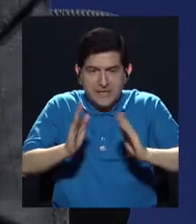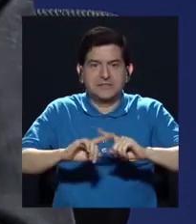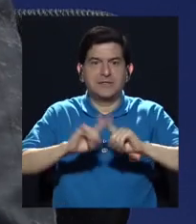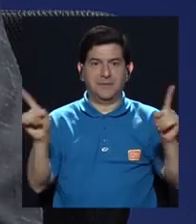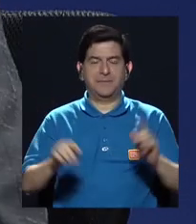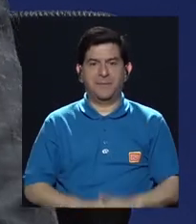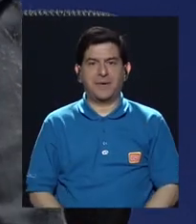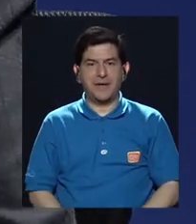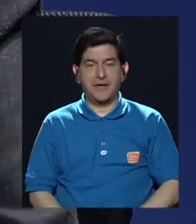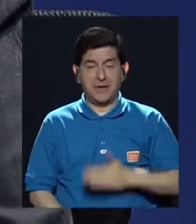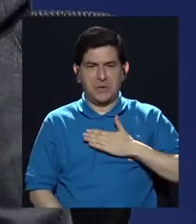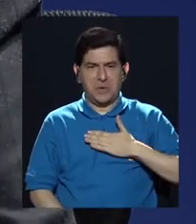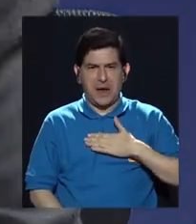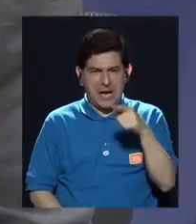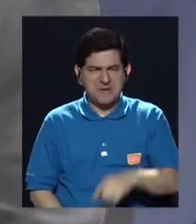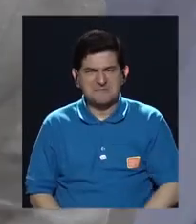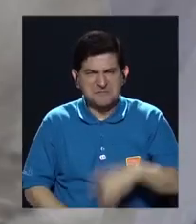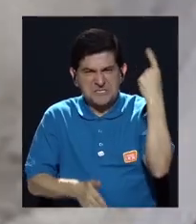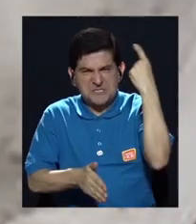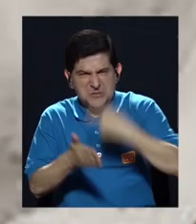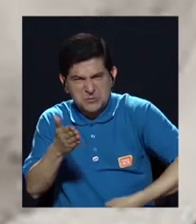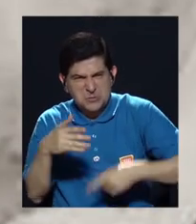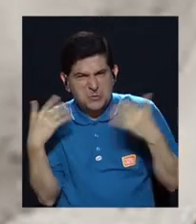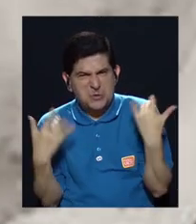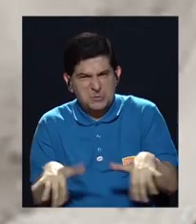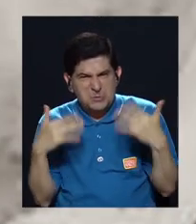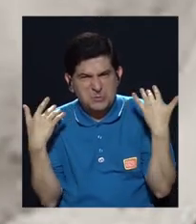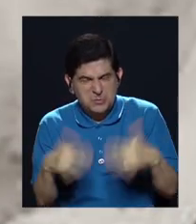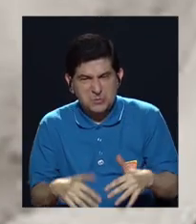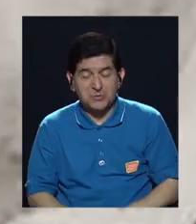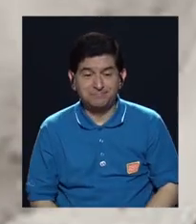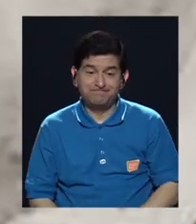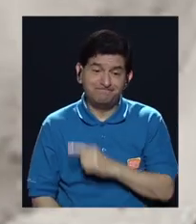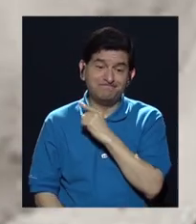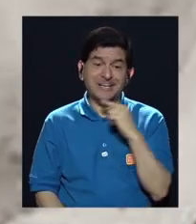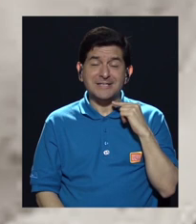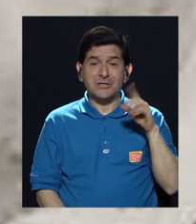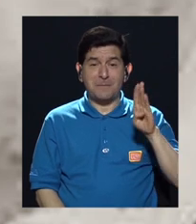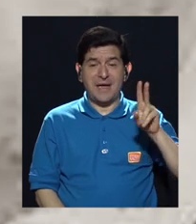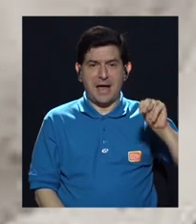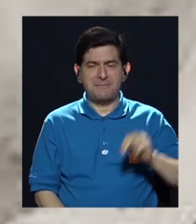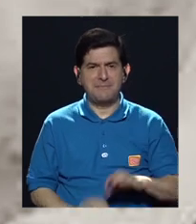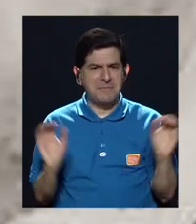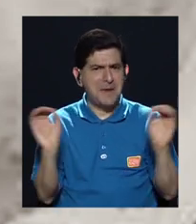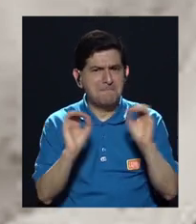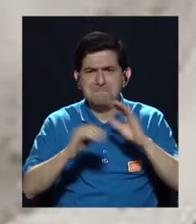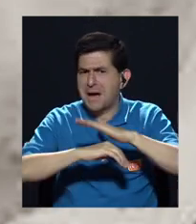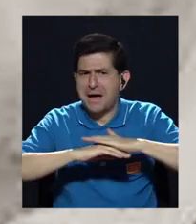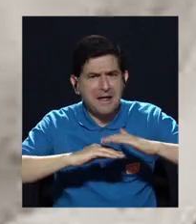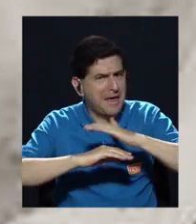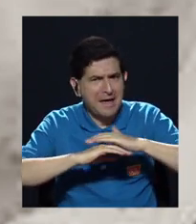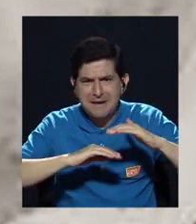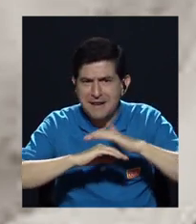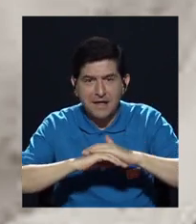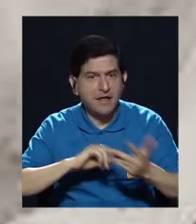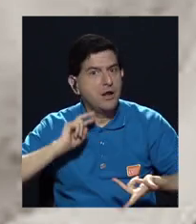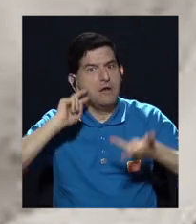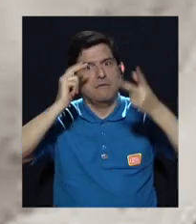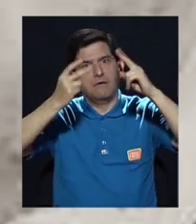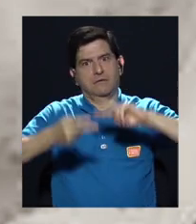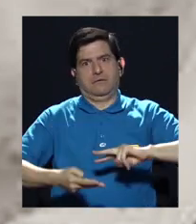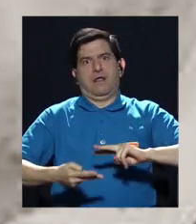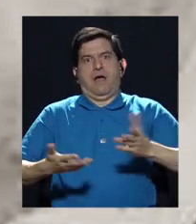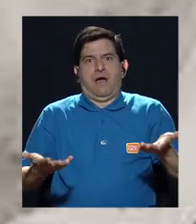pero uy, a mí me traía de un ala, ¿verdad, caramba? Era el padre Núñez. O sea, no había ningún chineo adicional.